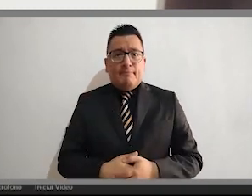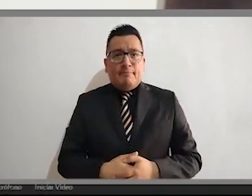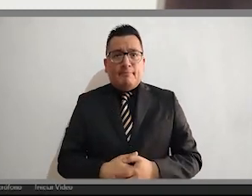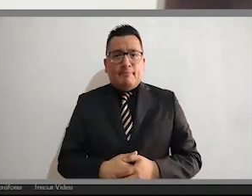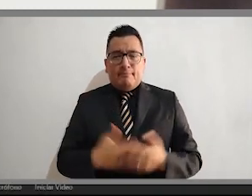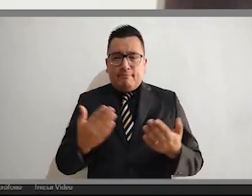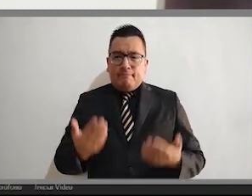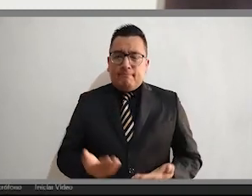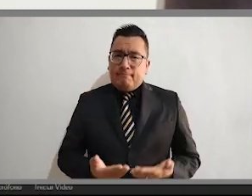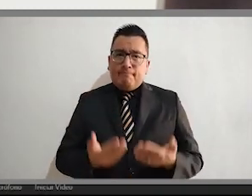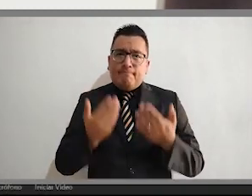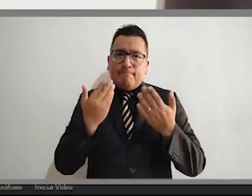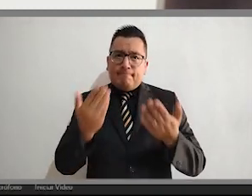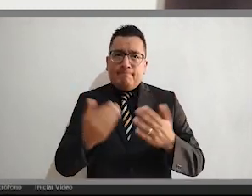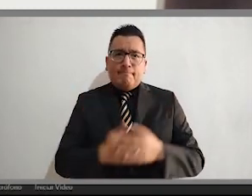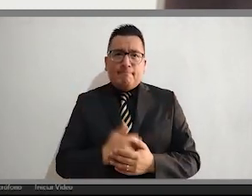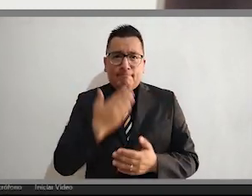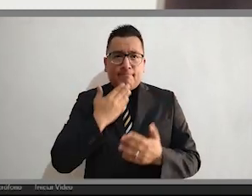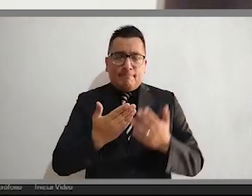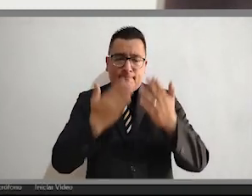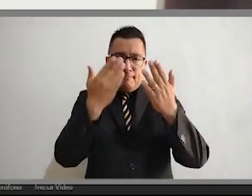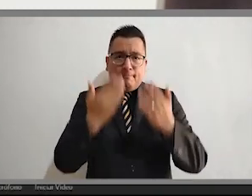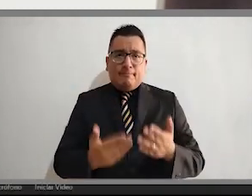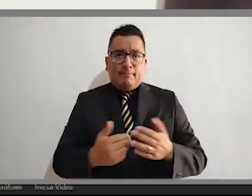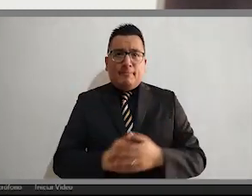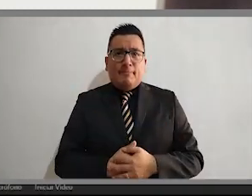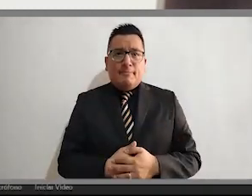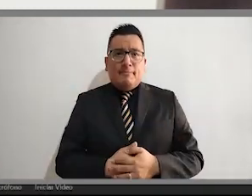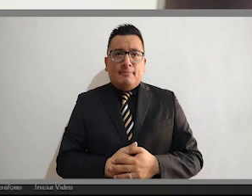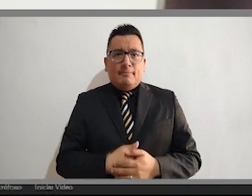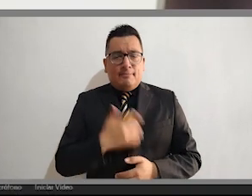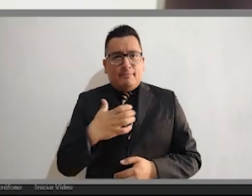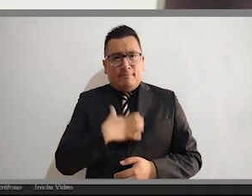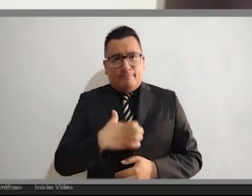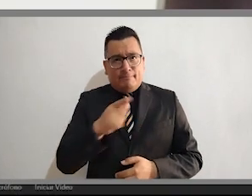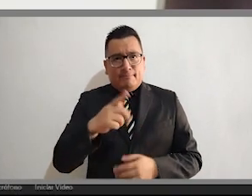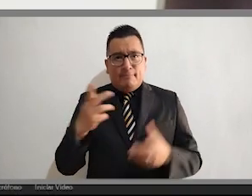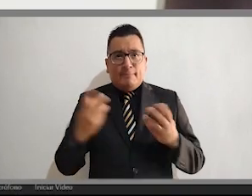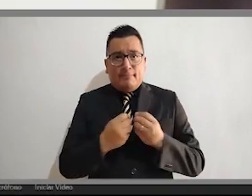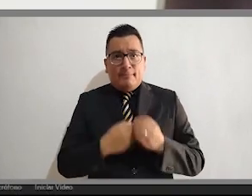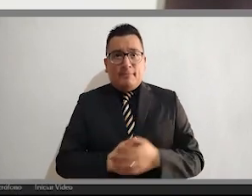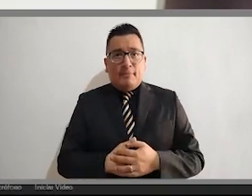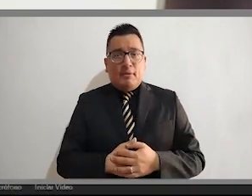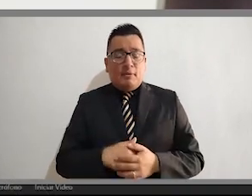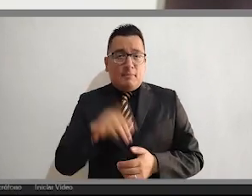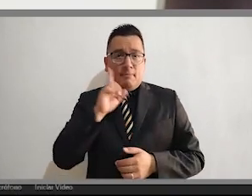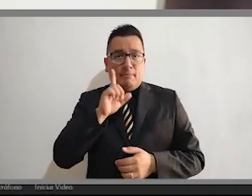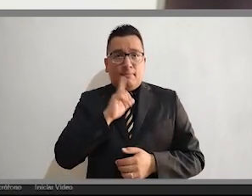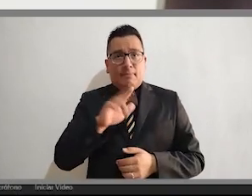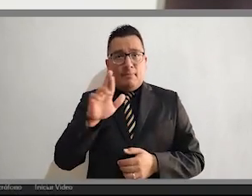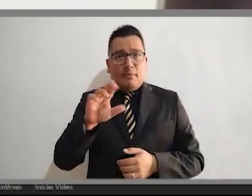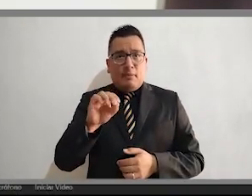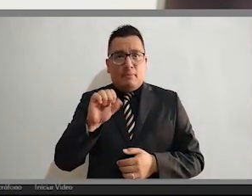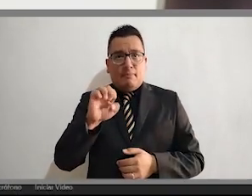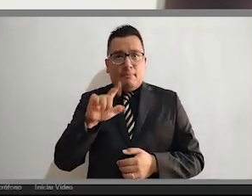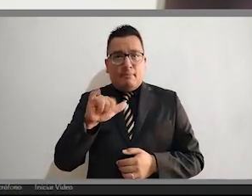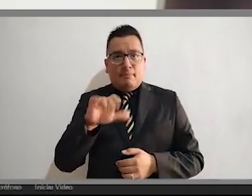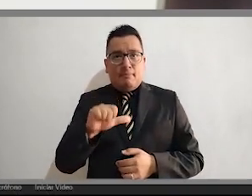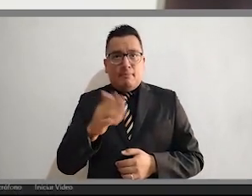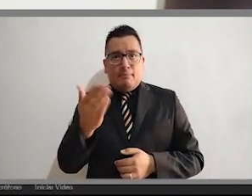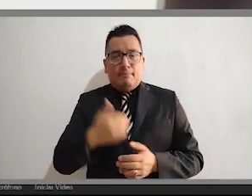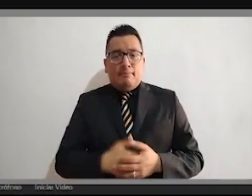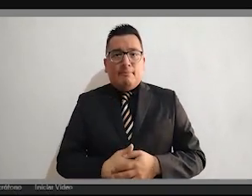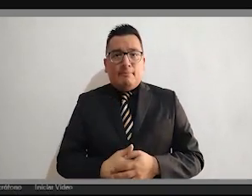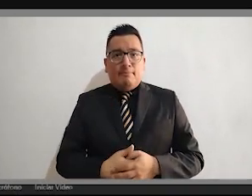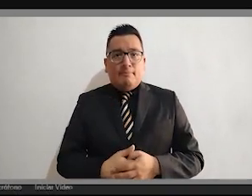libros. Cedemos el uso de la voz, le damos la bienvenida y pues, le manifestamos mucho gusto que esté aquí con nosotros a Roselia Bustillo Marín.